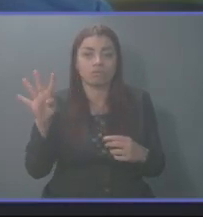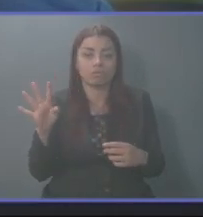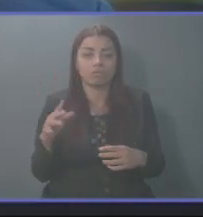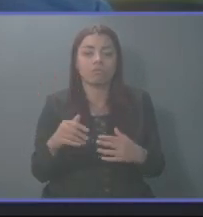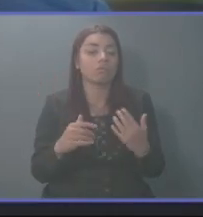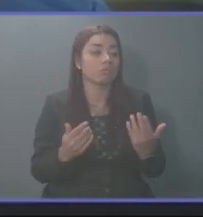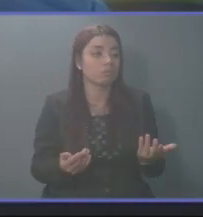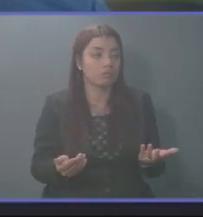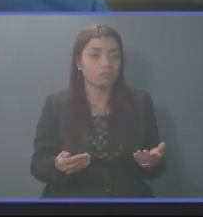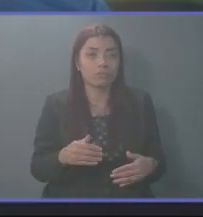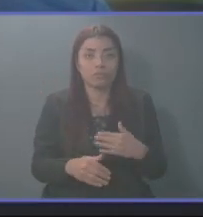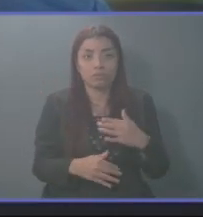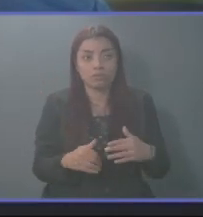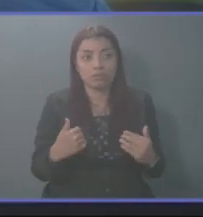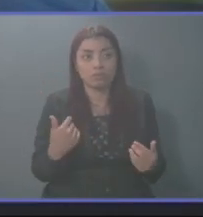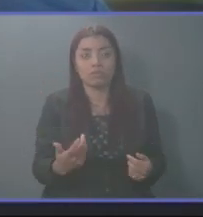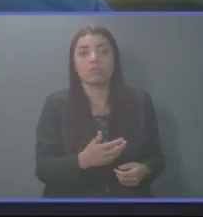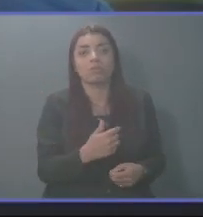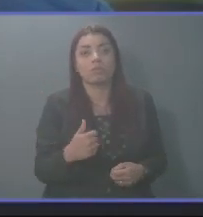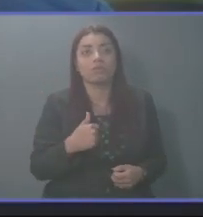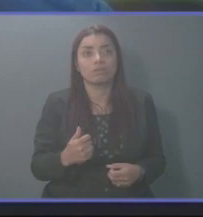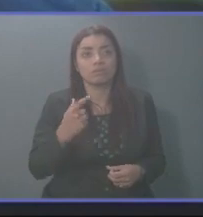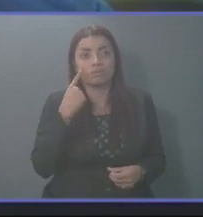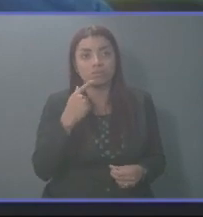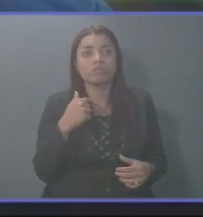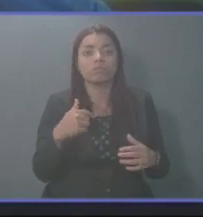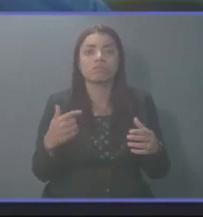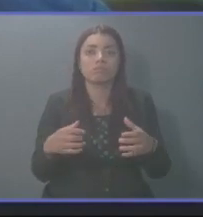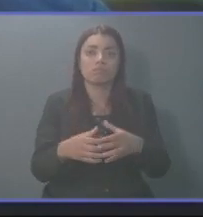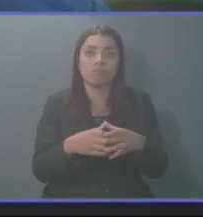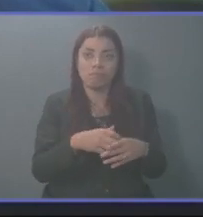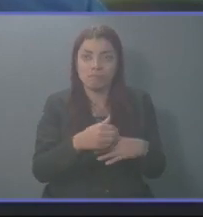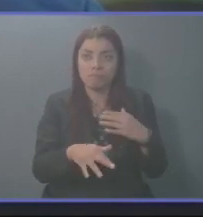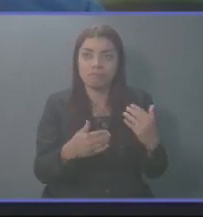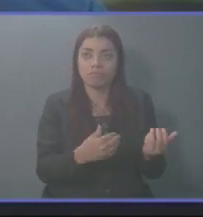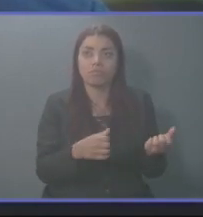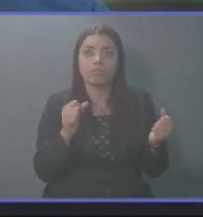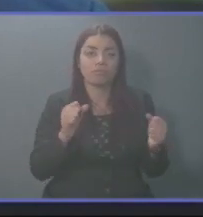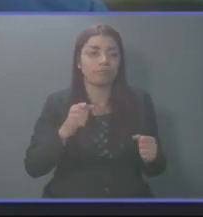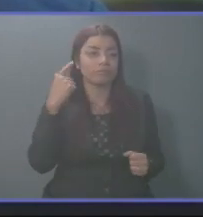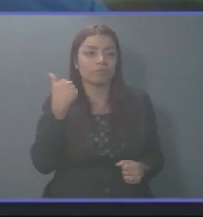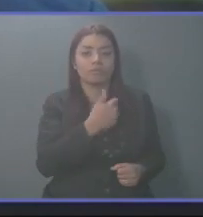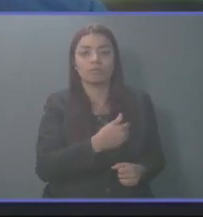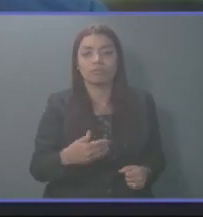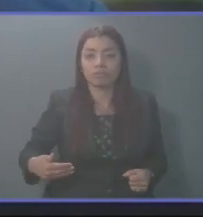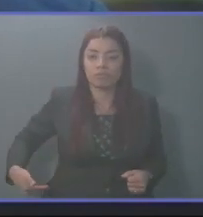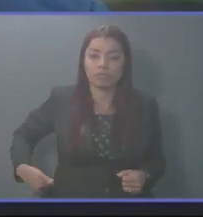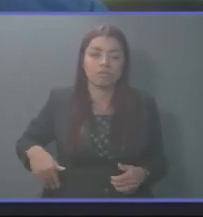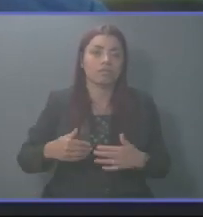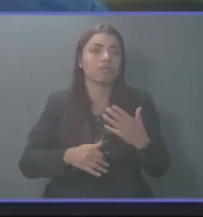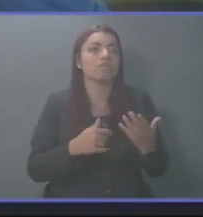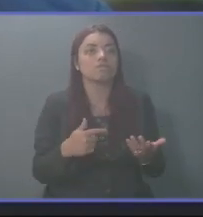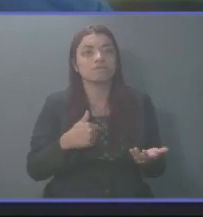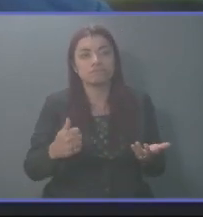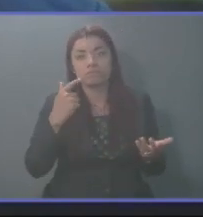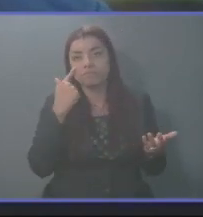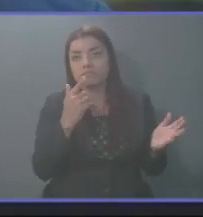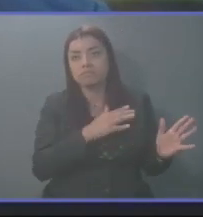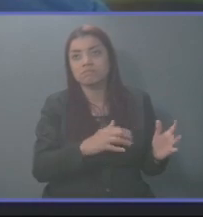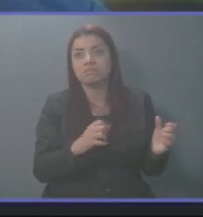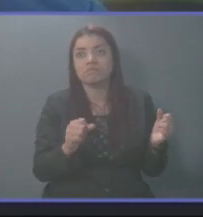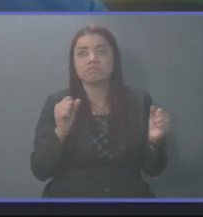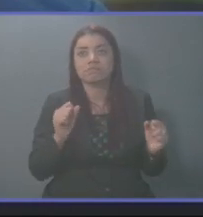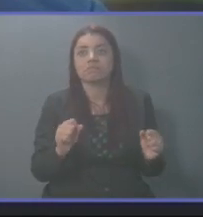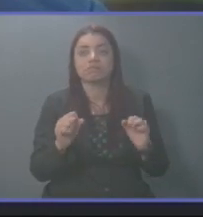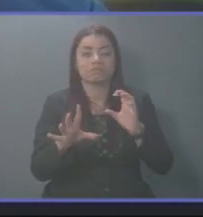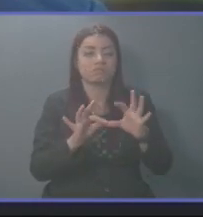Al respecto, la suscrita comisión considera que las argumentaciones vertidas por el Presidente de la República son atendibles, tomando en cuenta que